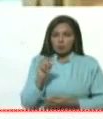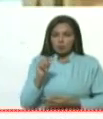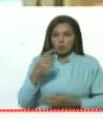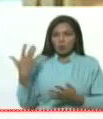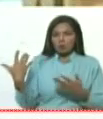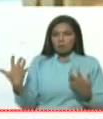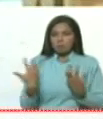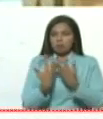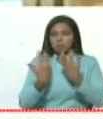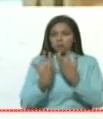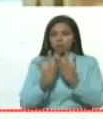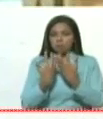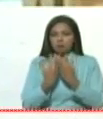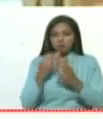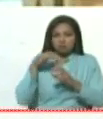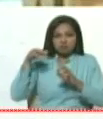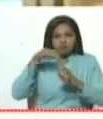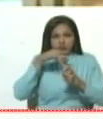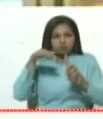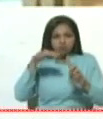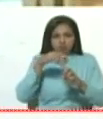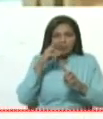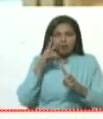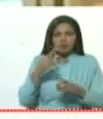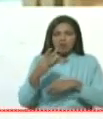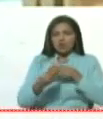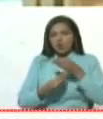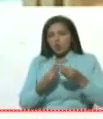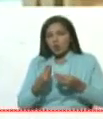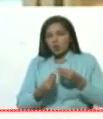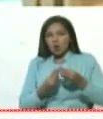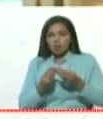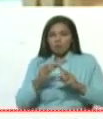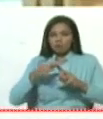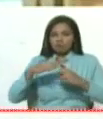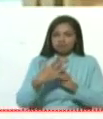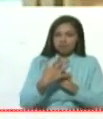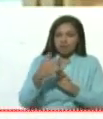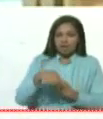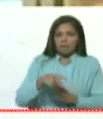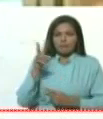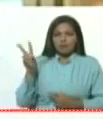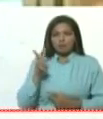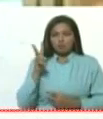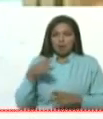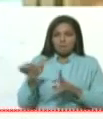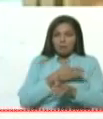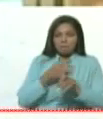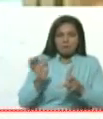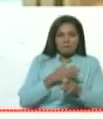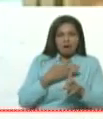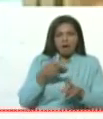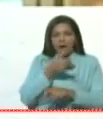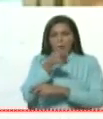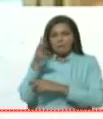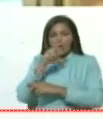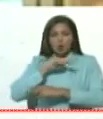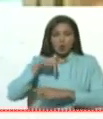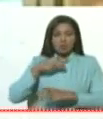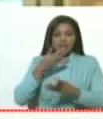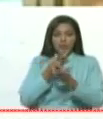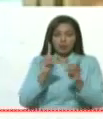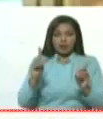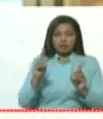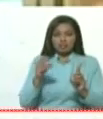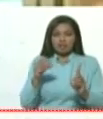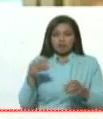violenta que está conspirando para ver cómo destruye con violencia armada nuestra democracia